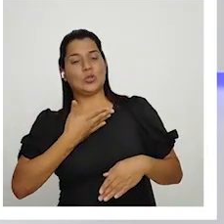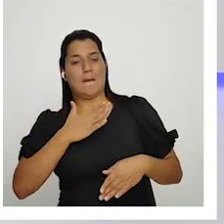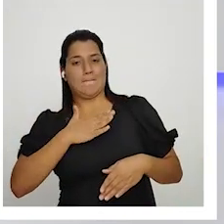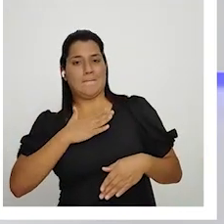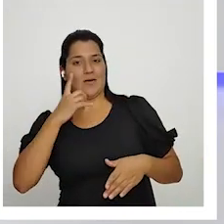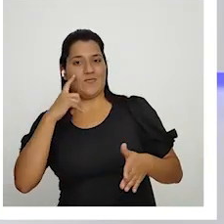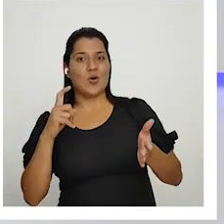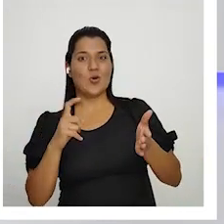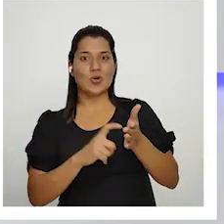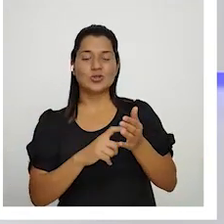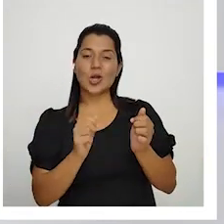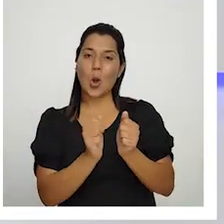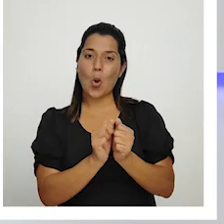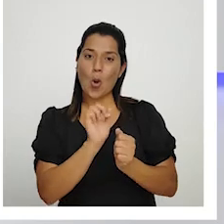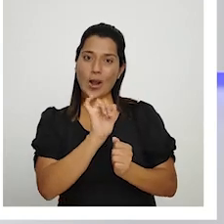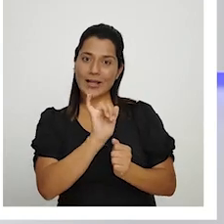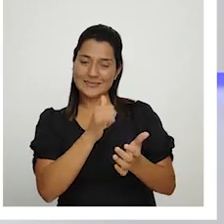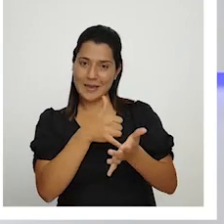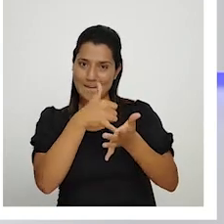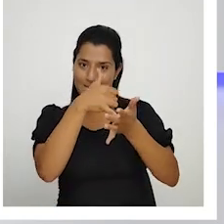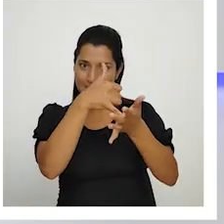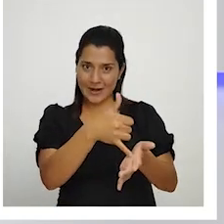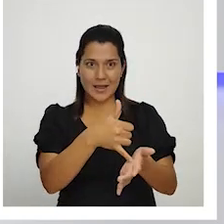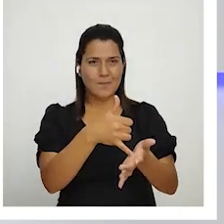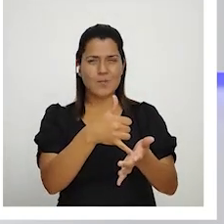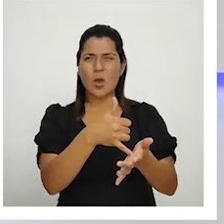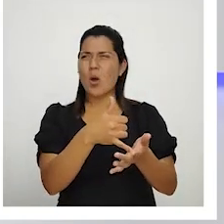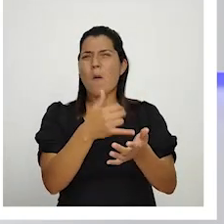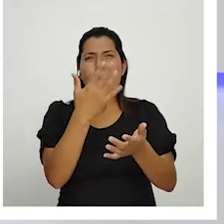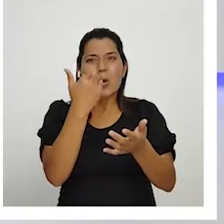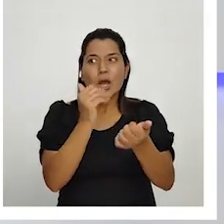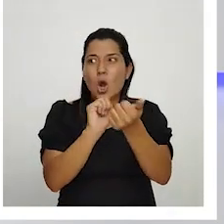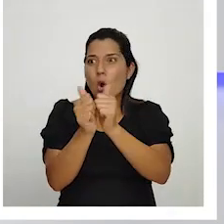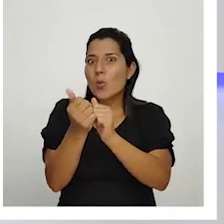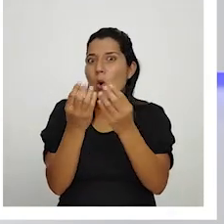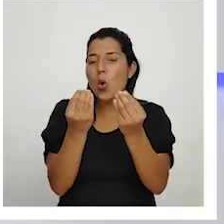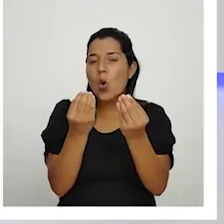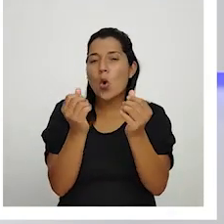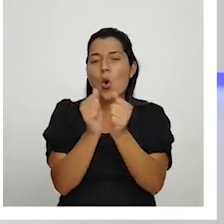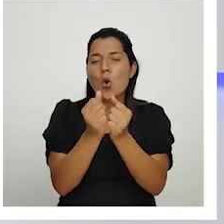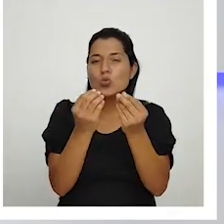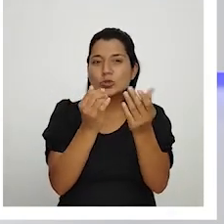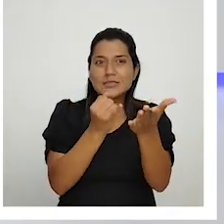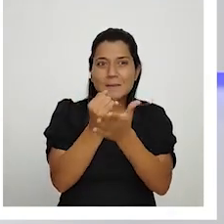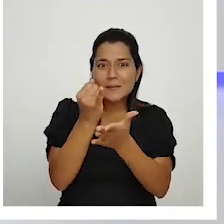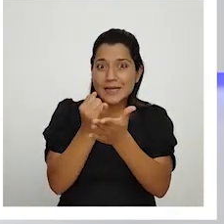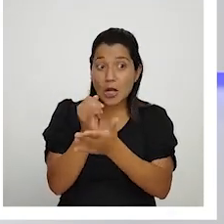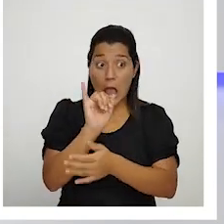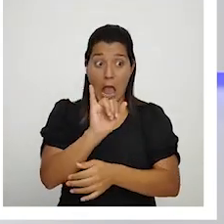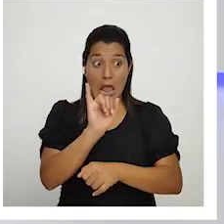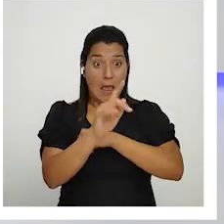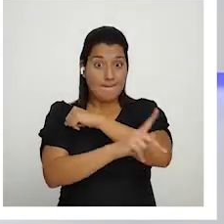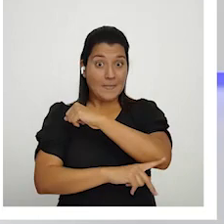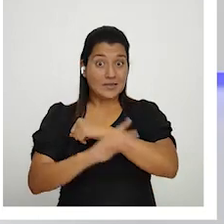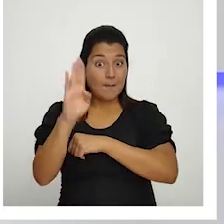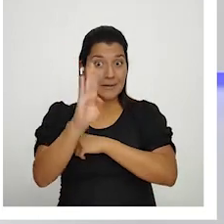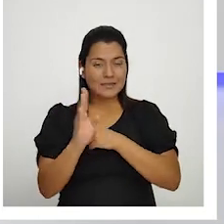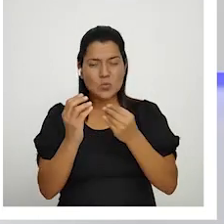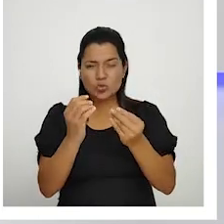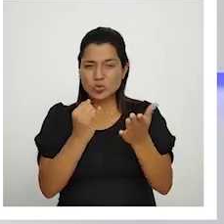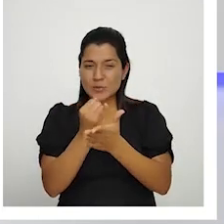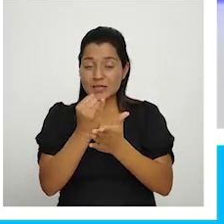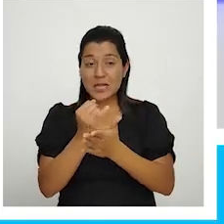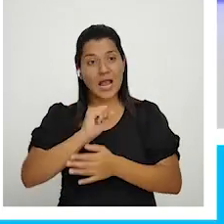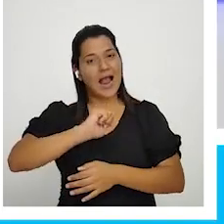con este premio, ¿verdad? De, en medio de tanta investigación, en un país tan fuerte en investigación, que haya sido una tica la que haya ganado en esta